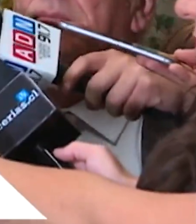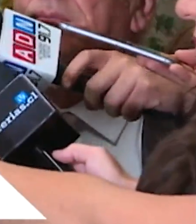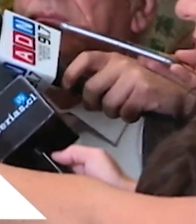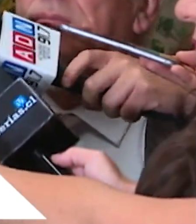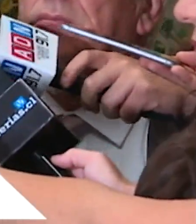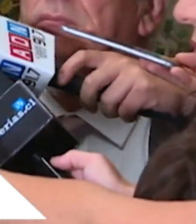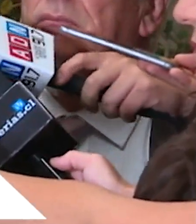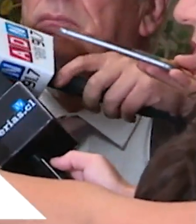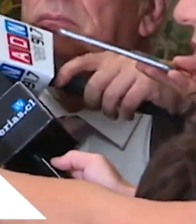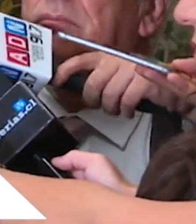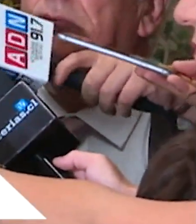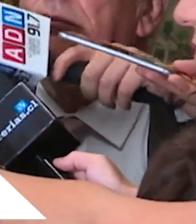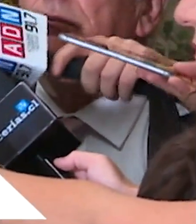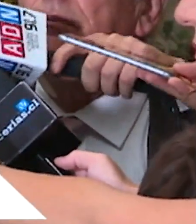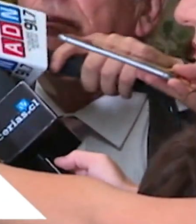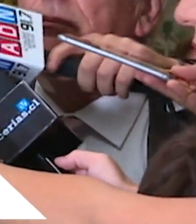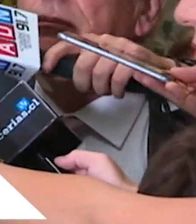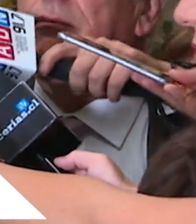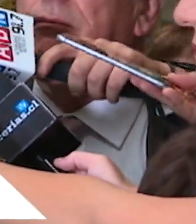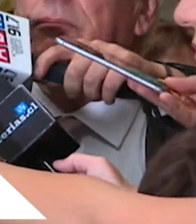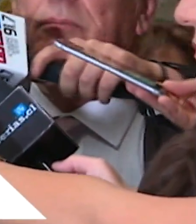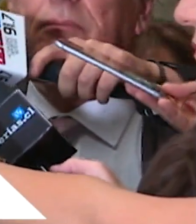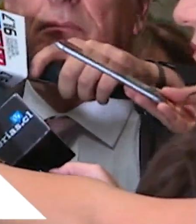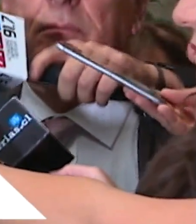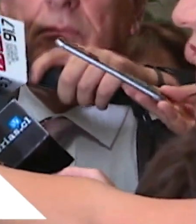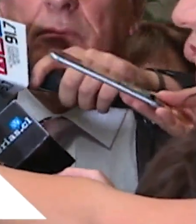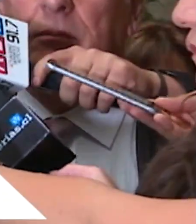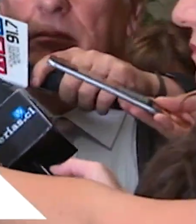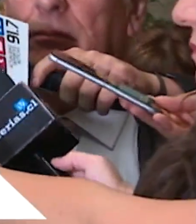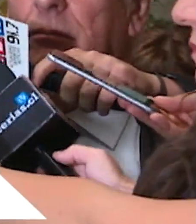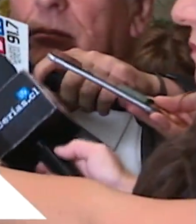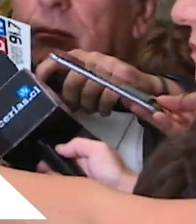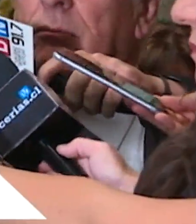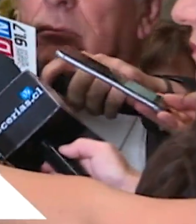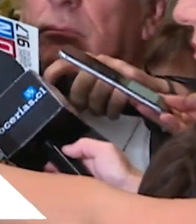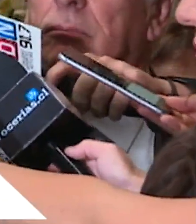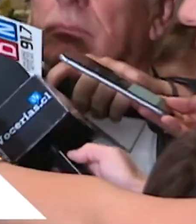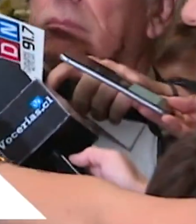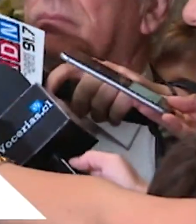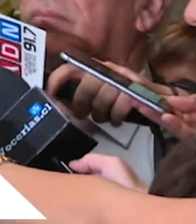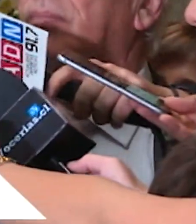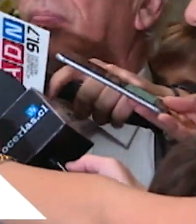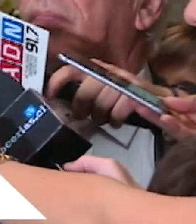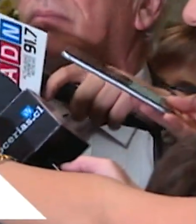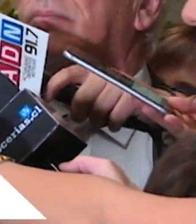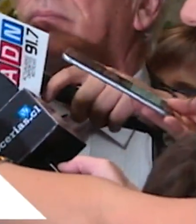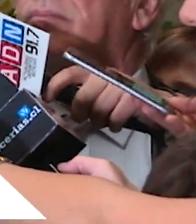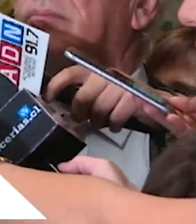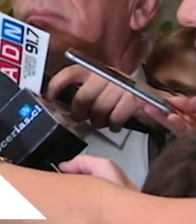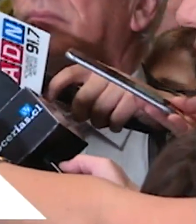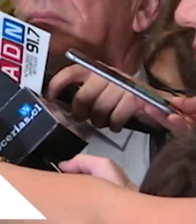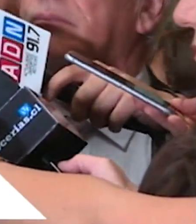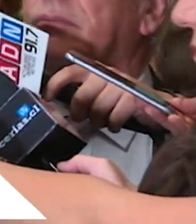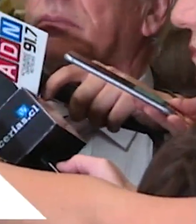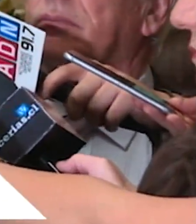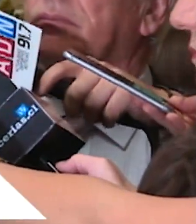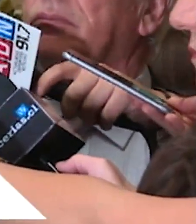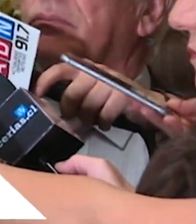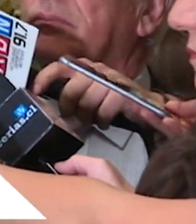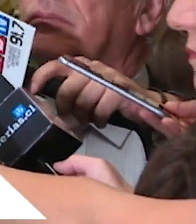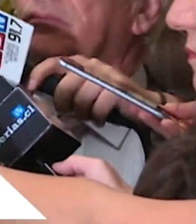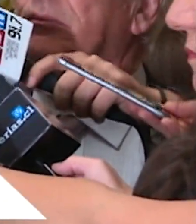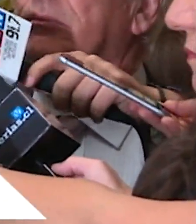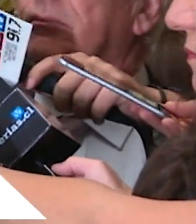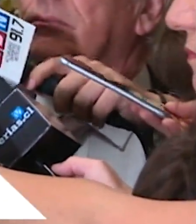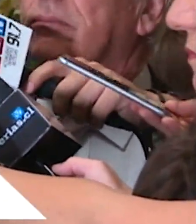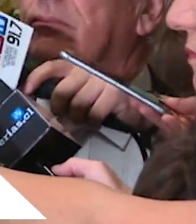y creo que es importante reconocerlo que vaya que se empape de lo que ocurre en sector de cipulli en el silla en la provincia de malleco